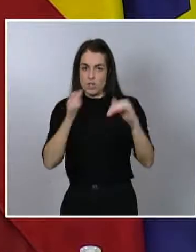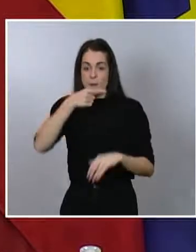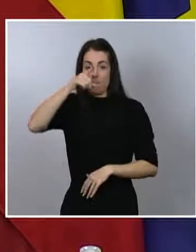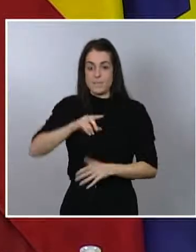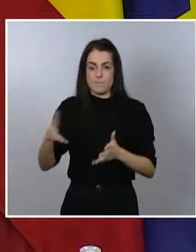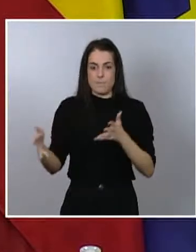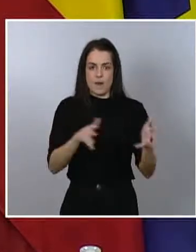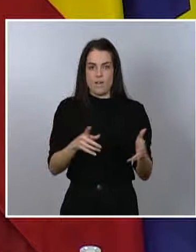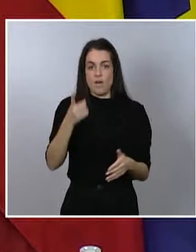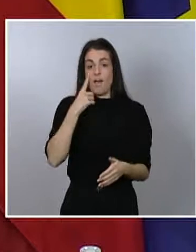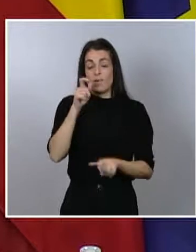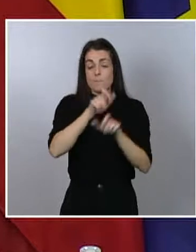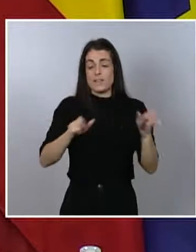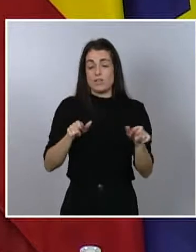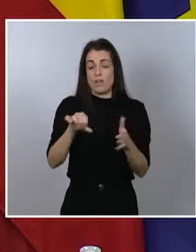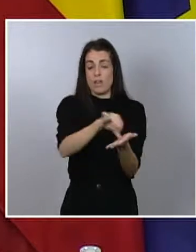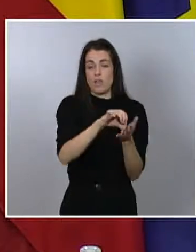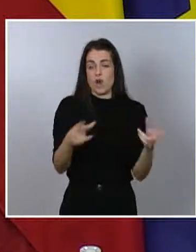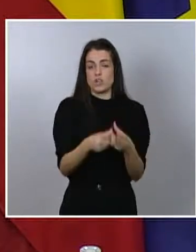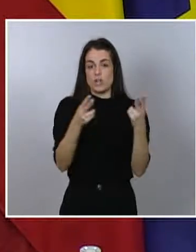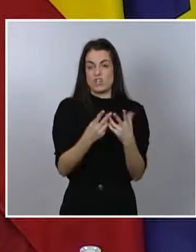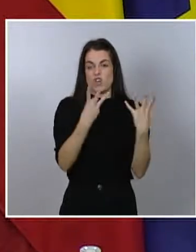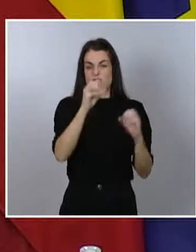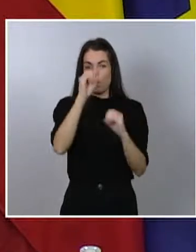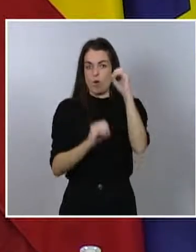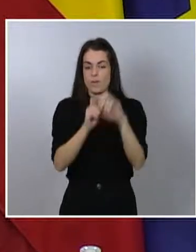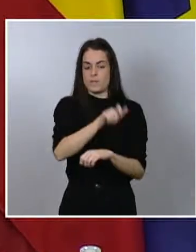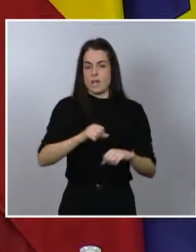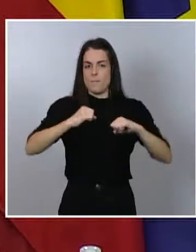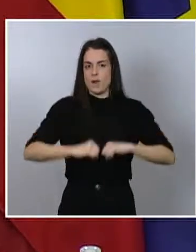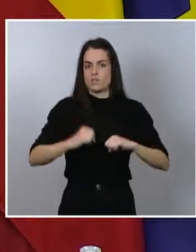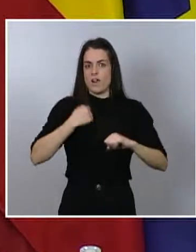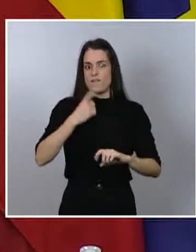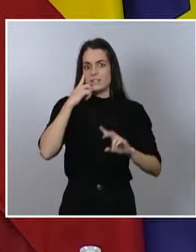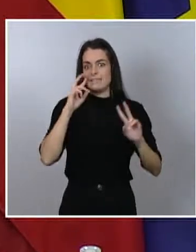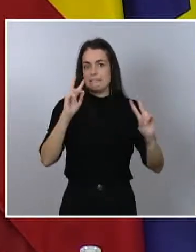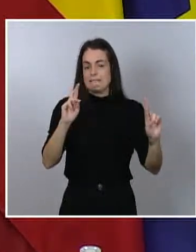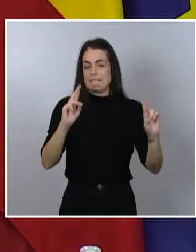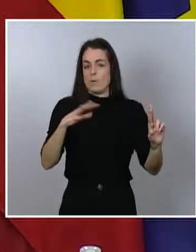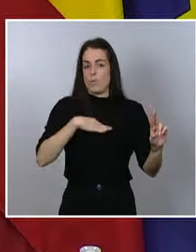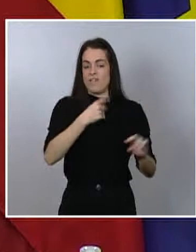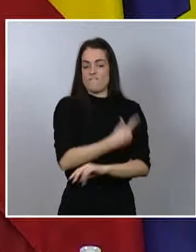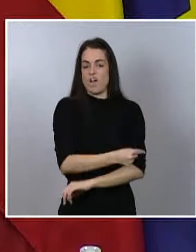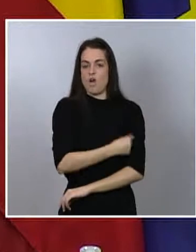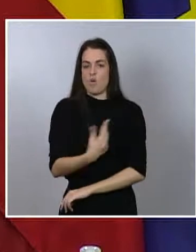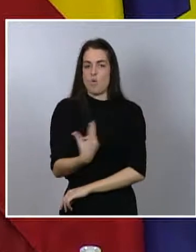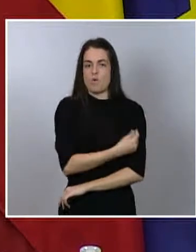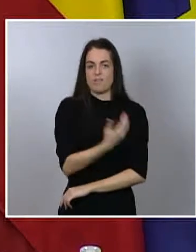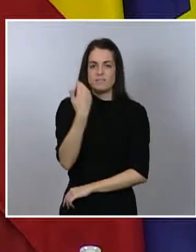número de personas mayores, en torno al 80% que ya estén también vacunadas. Y también, recuerden, ese